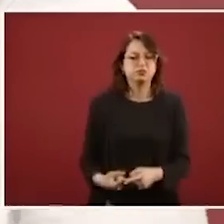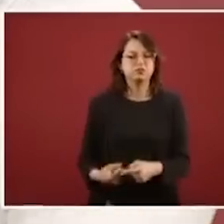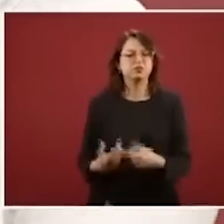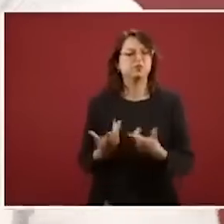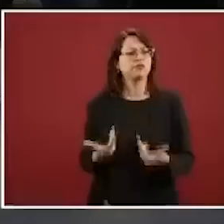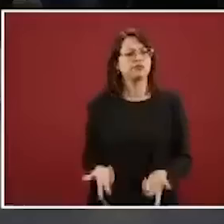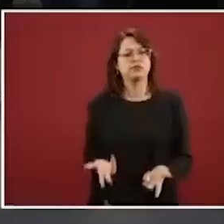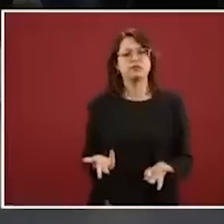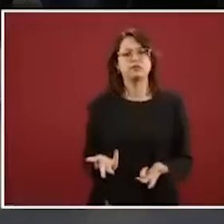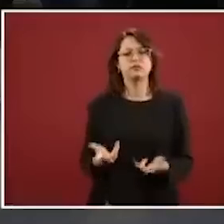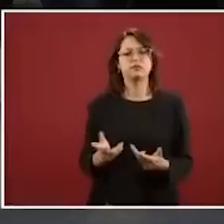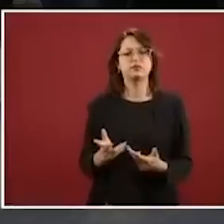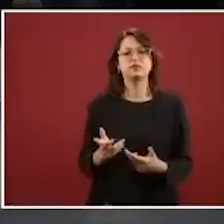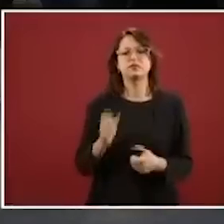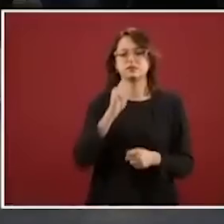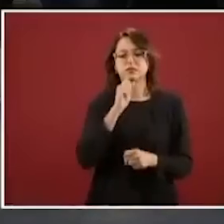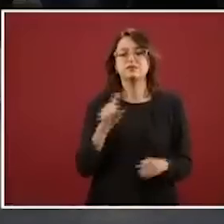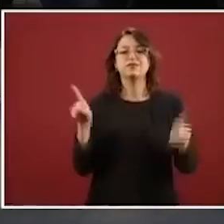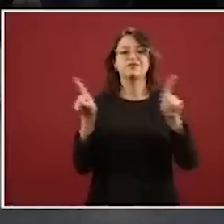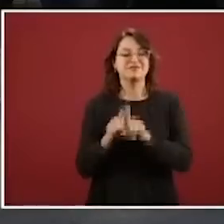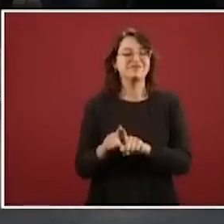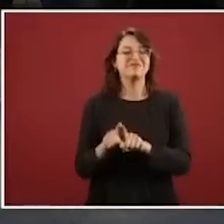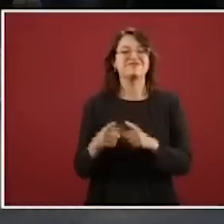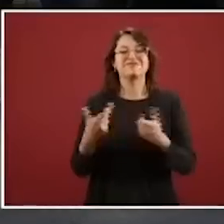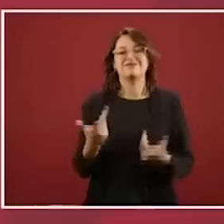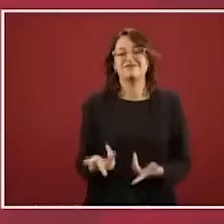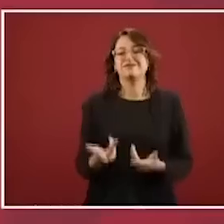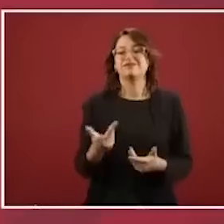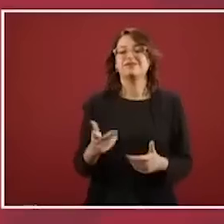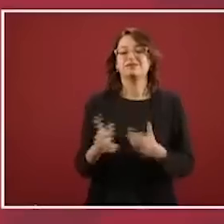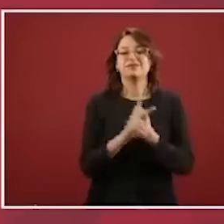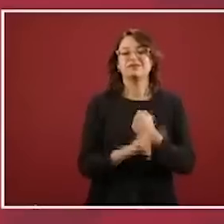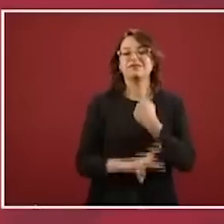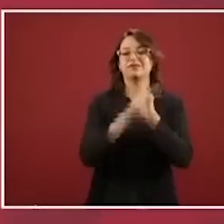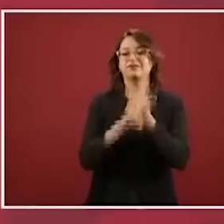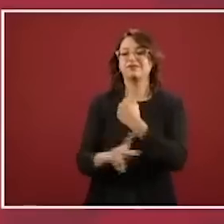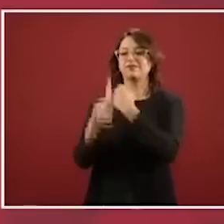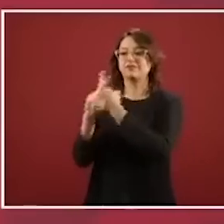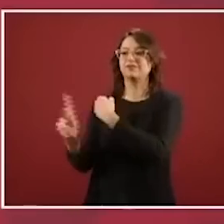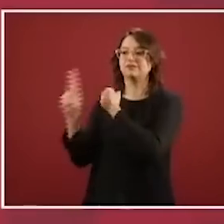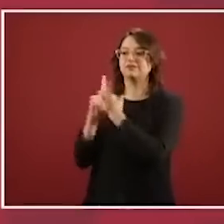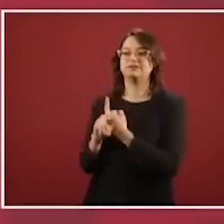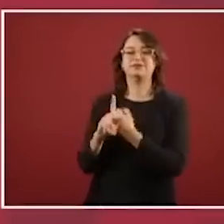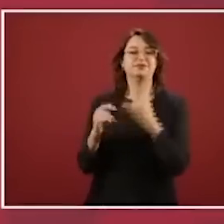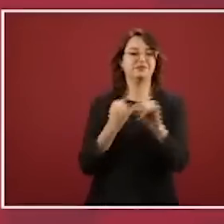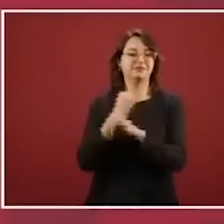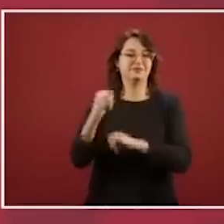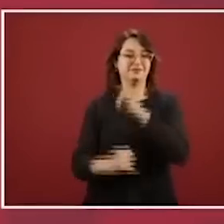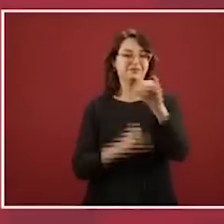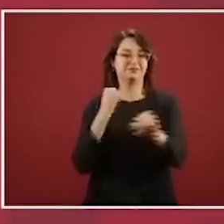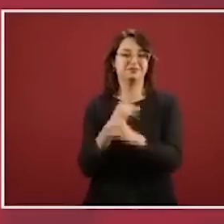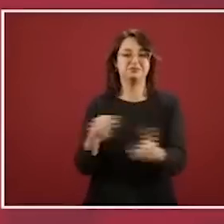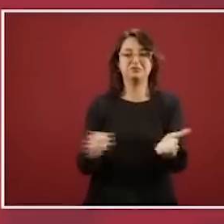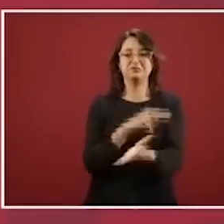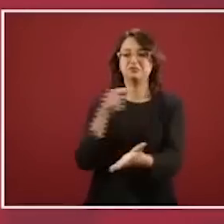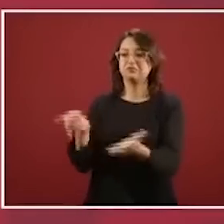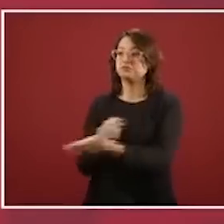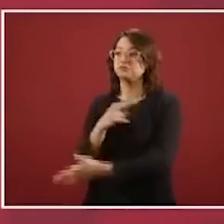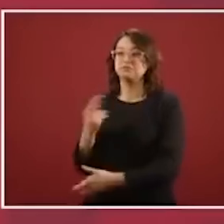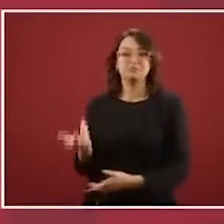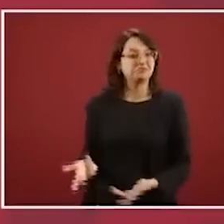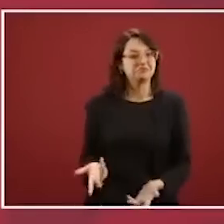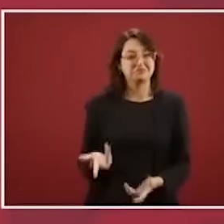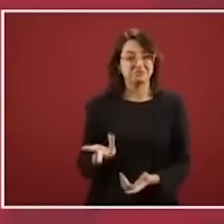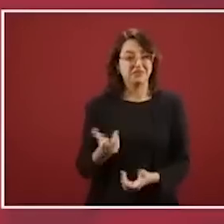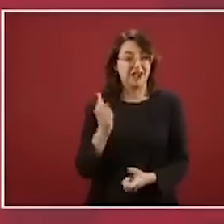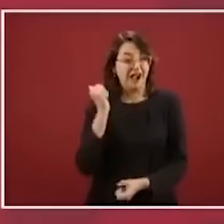diría de los países, de la veintena de países que han suscrito este importante convenio internacional, no hay memoria